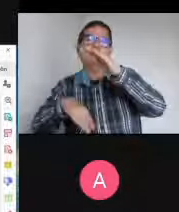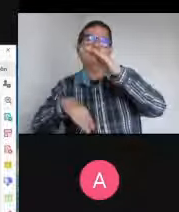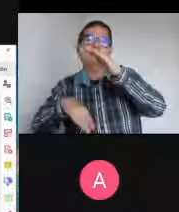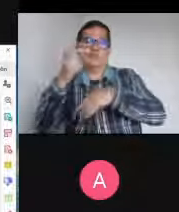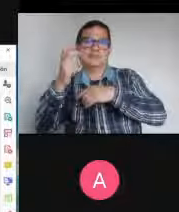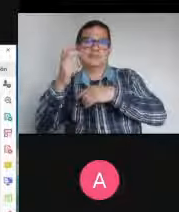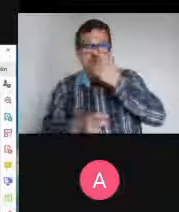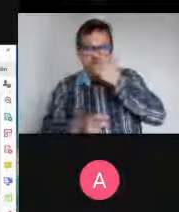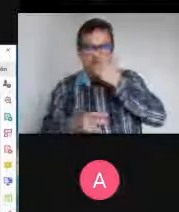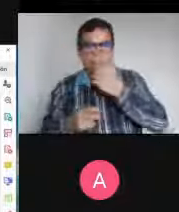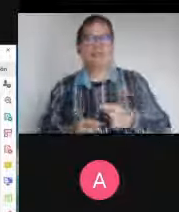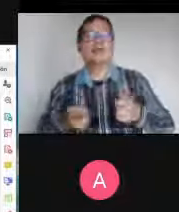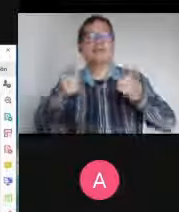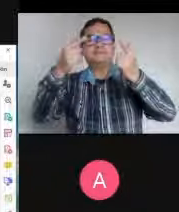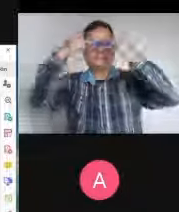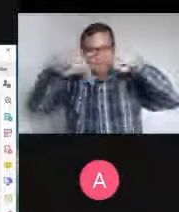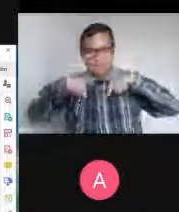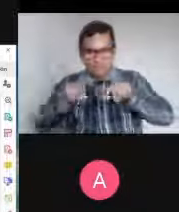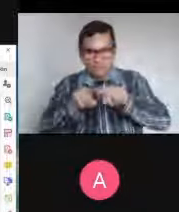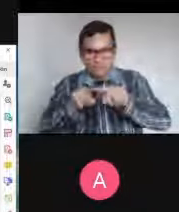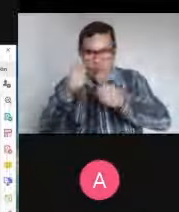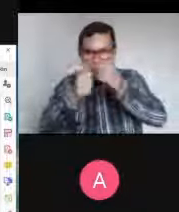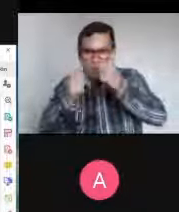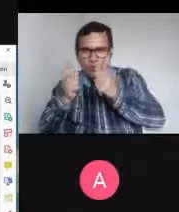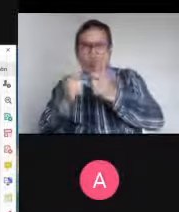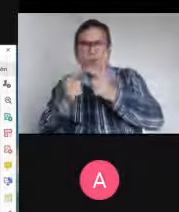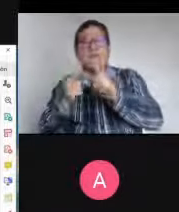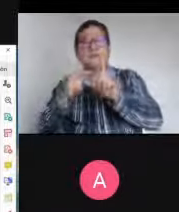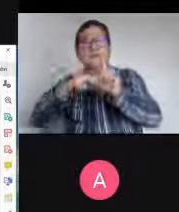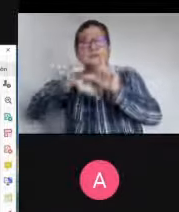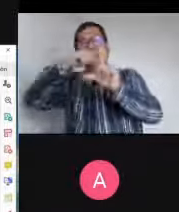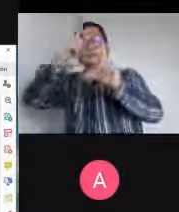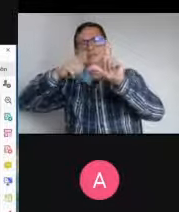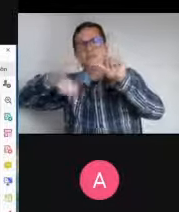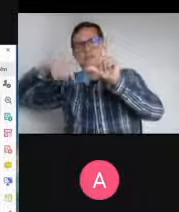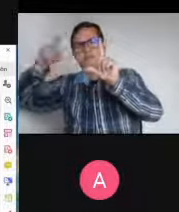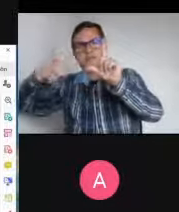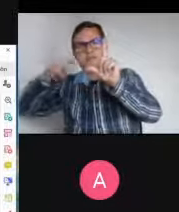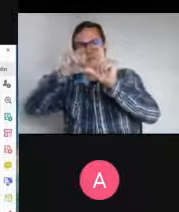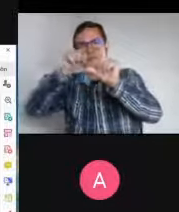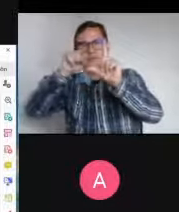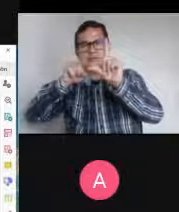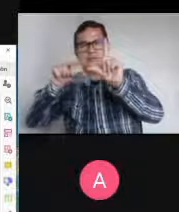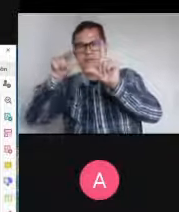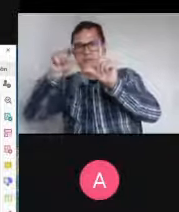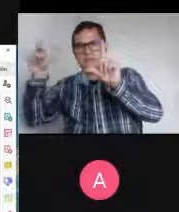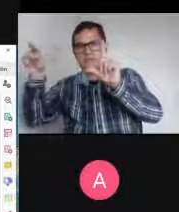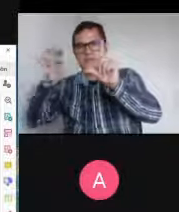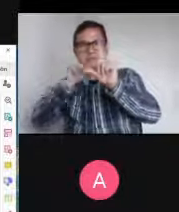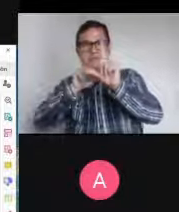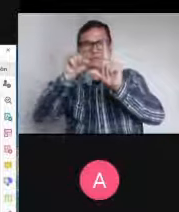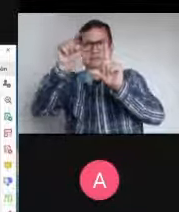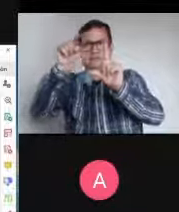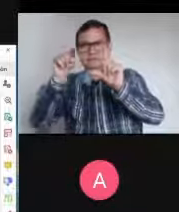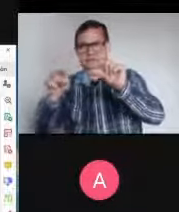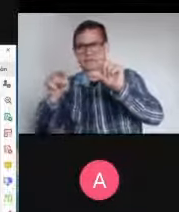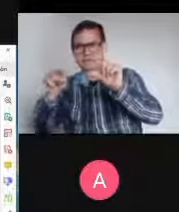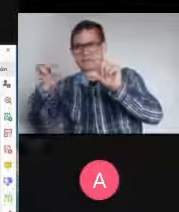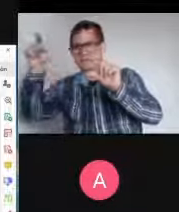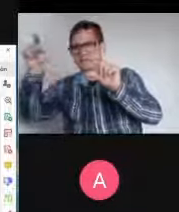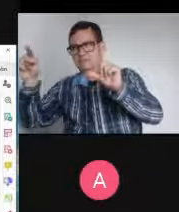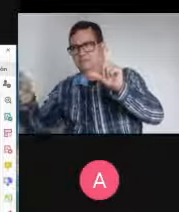nos permite seleccionar el tipo de señal que queremos, si es una onda seno, si es una onda cuadrada, si es una onda triangular. En el